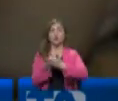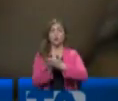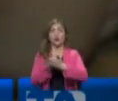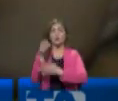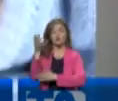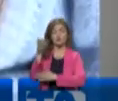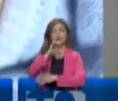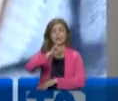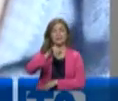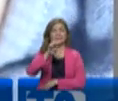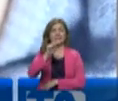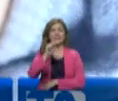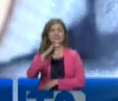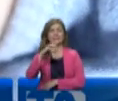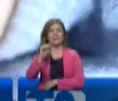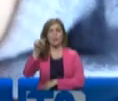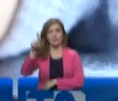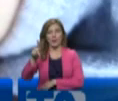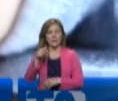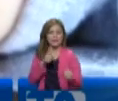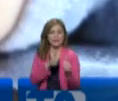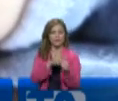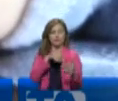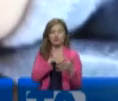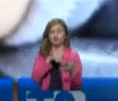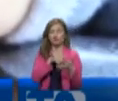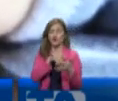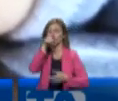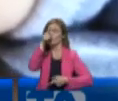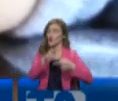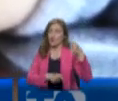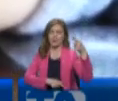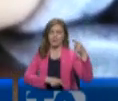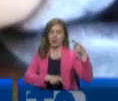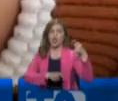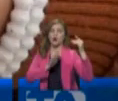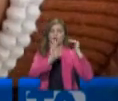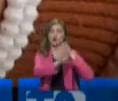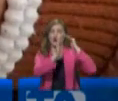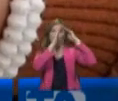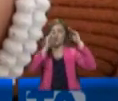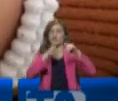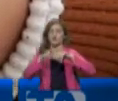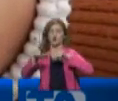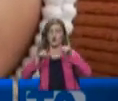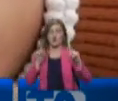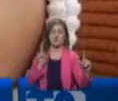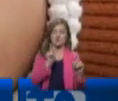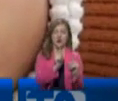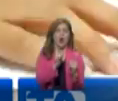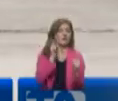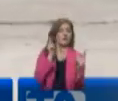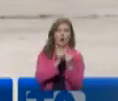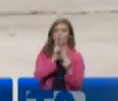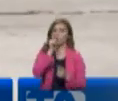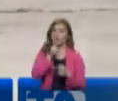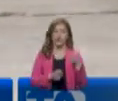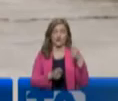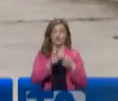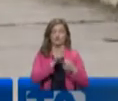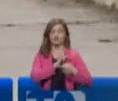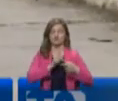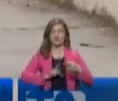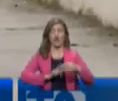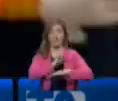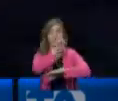profesora Jessica P. acercarse al estudiante dentro del establecimiento, en su hogar o en cualquier otro lugar. También se separó del plantel particular